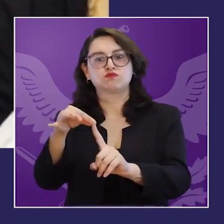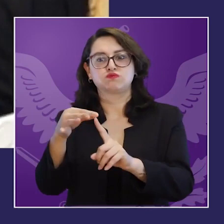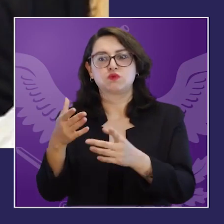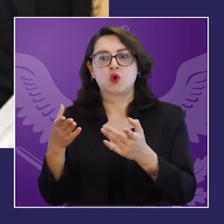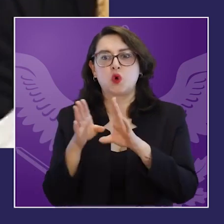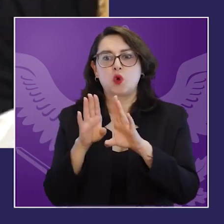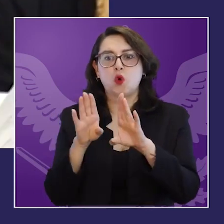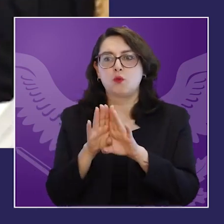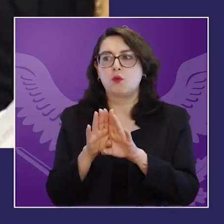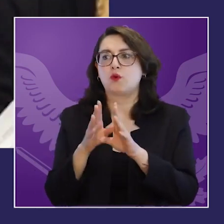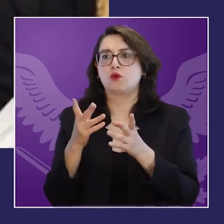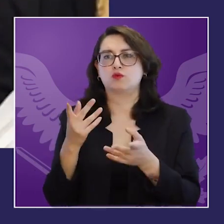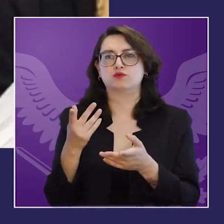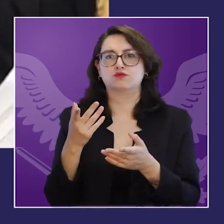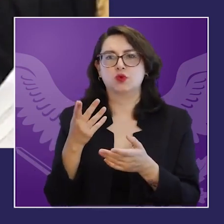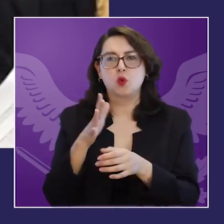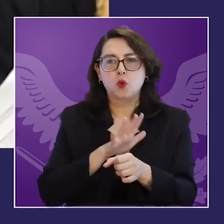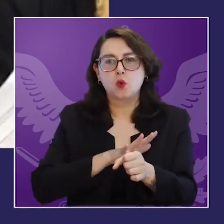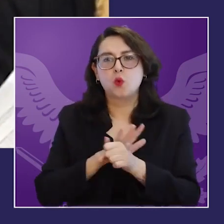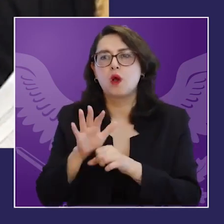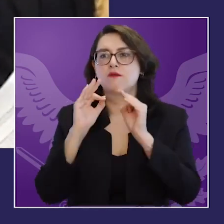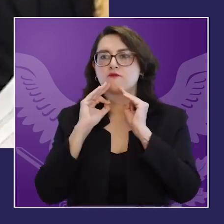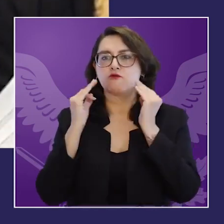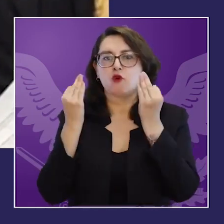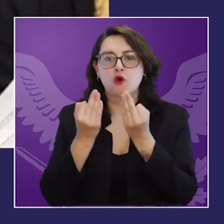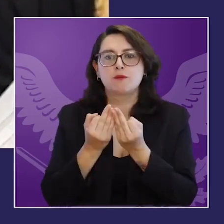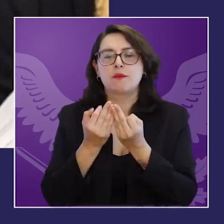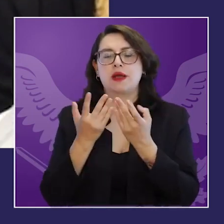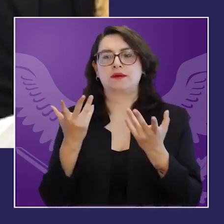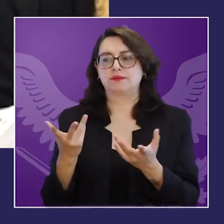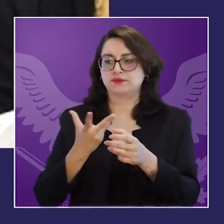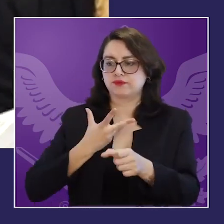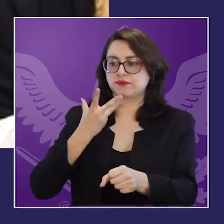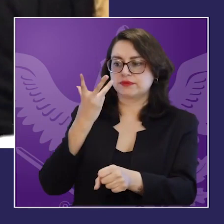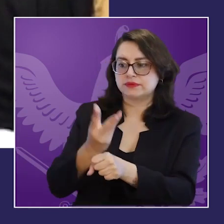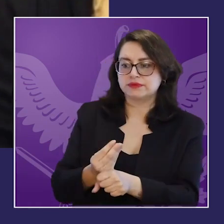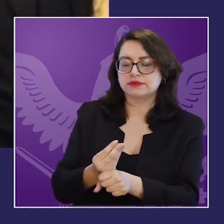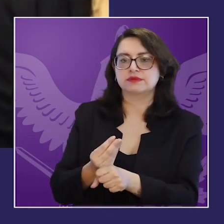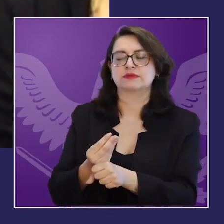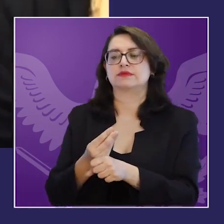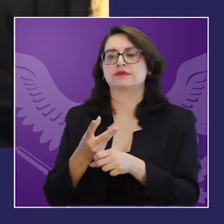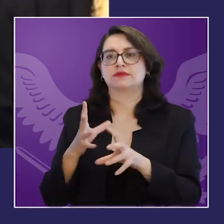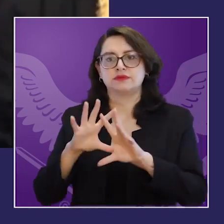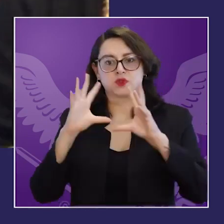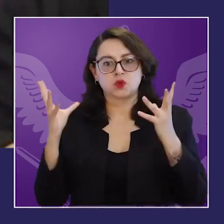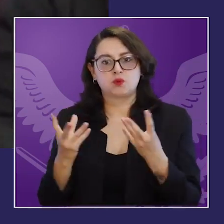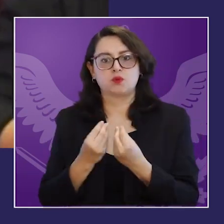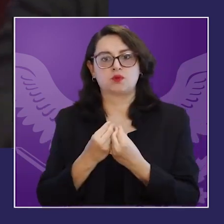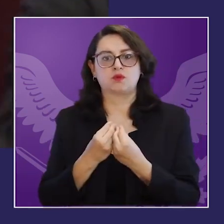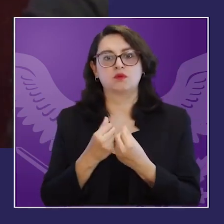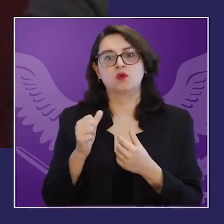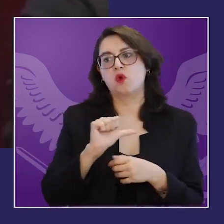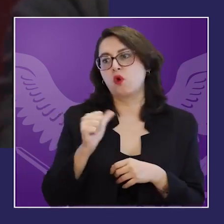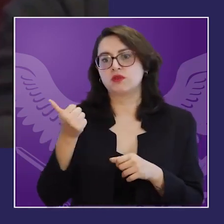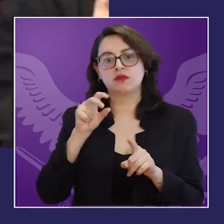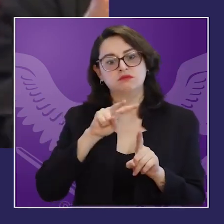señala hacia allá tenemos que ir. Y tenemos que ir hacia una reparación integral y tenemos que ir hacia una reparación que tenga